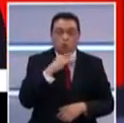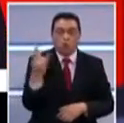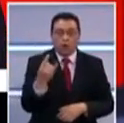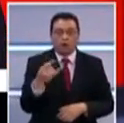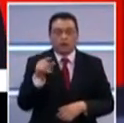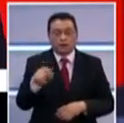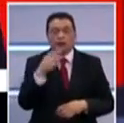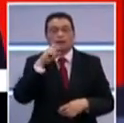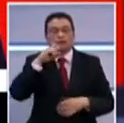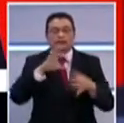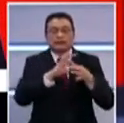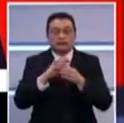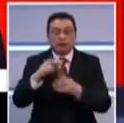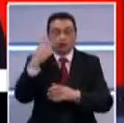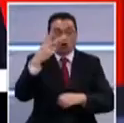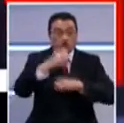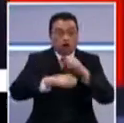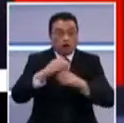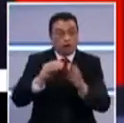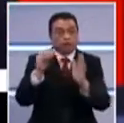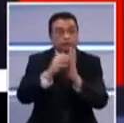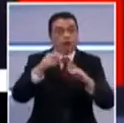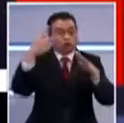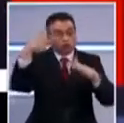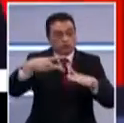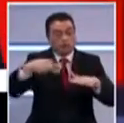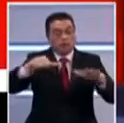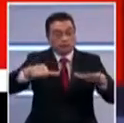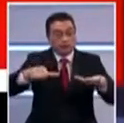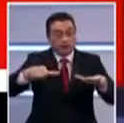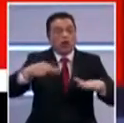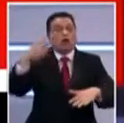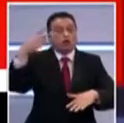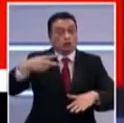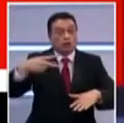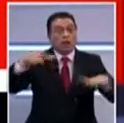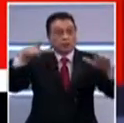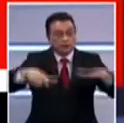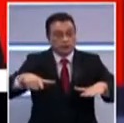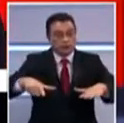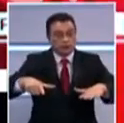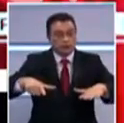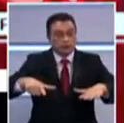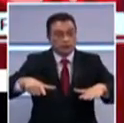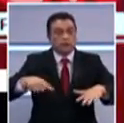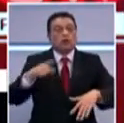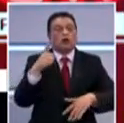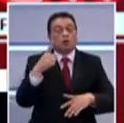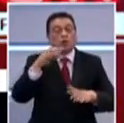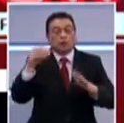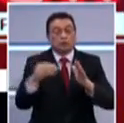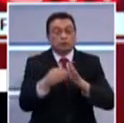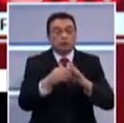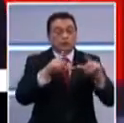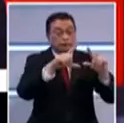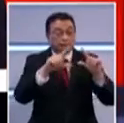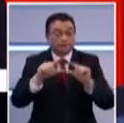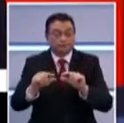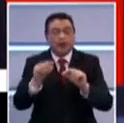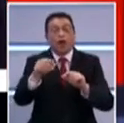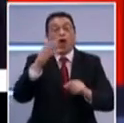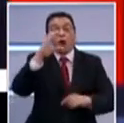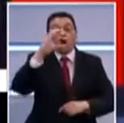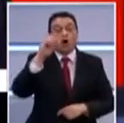significa plantear por dos años año 2016 y año 2017 una mitigación a codelco